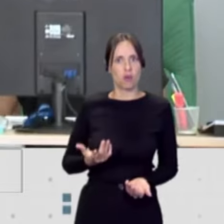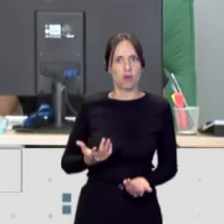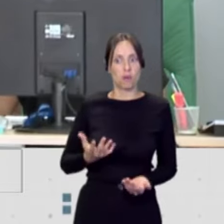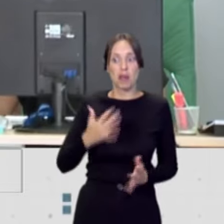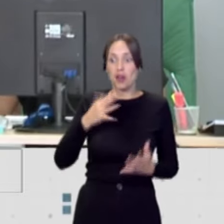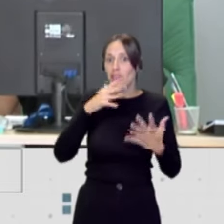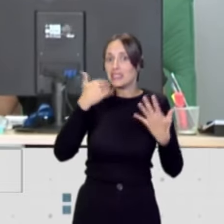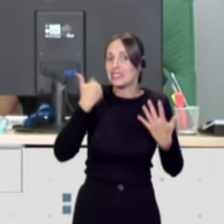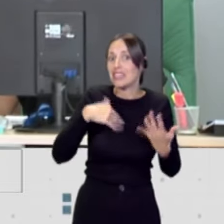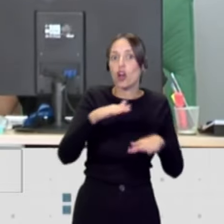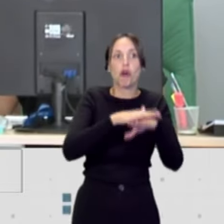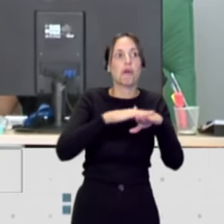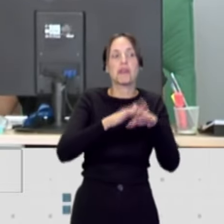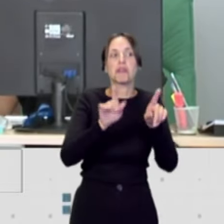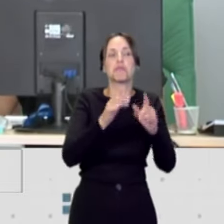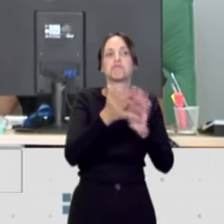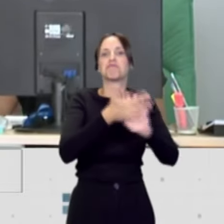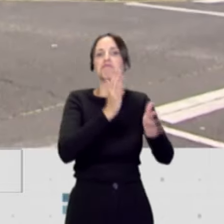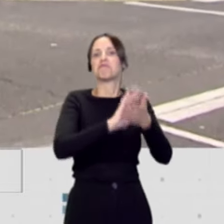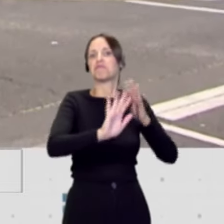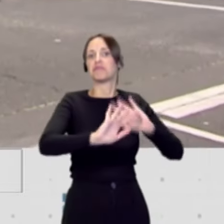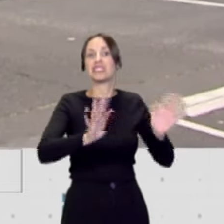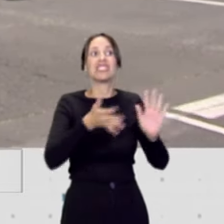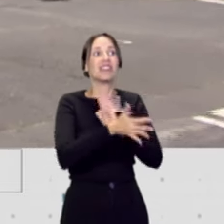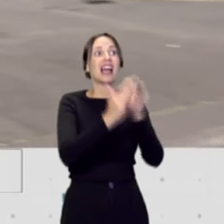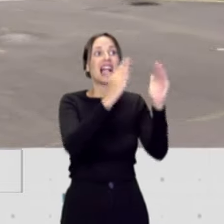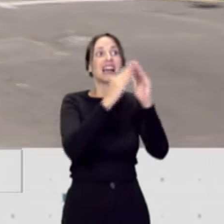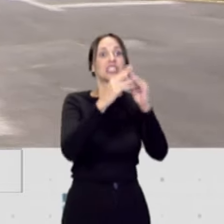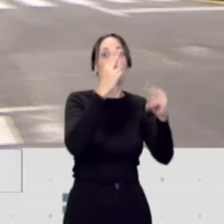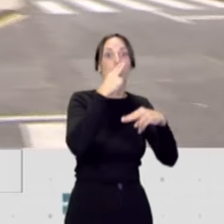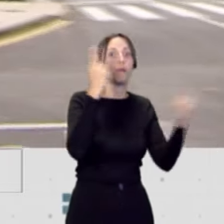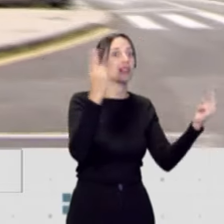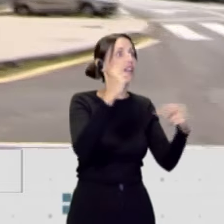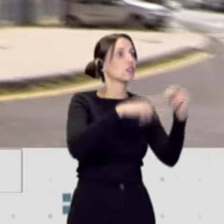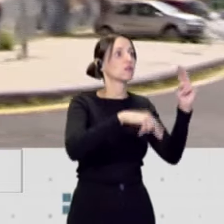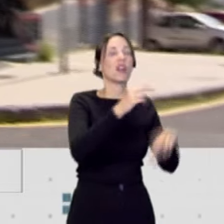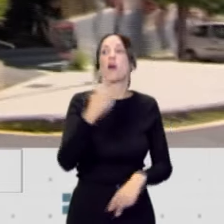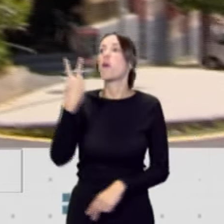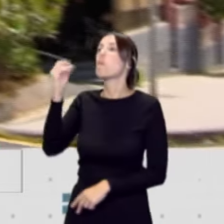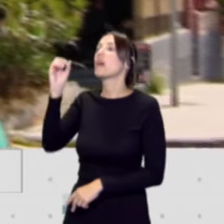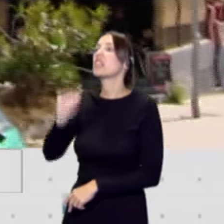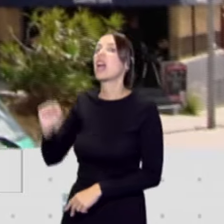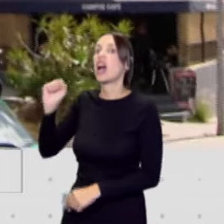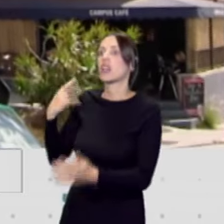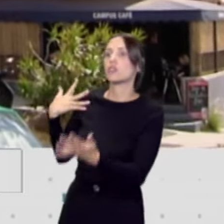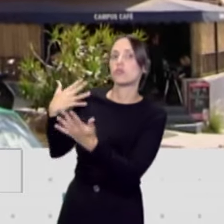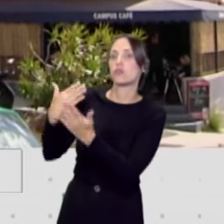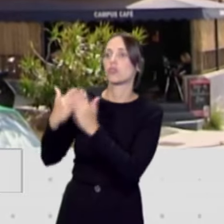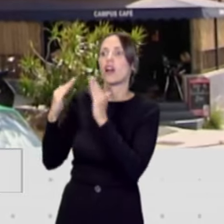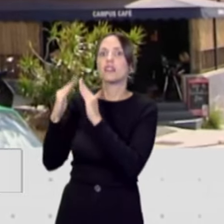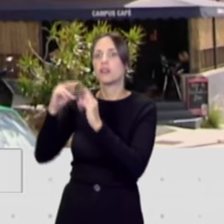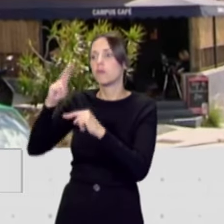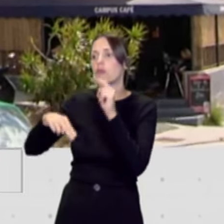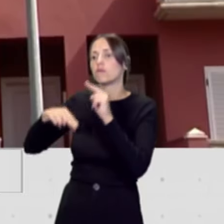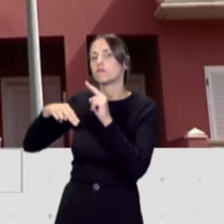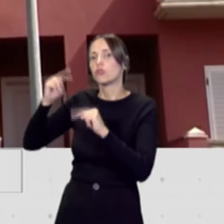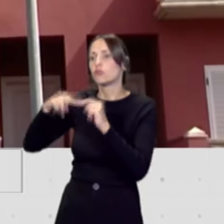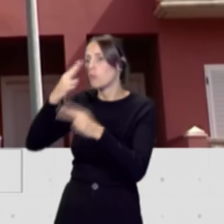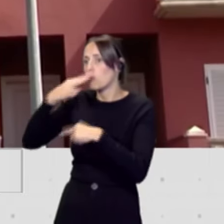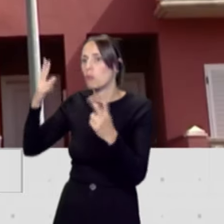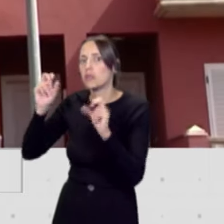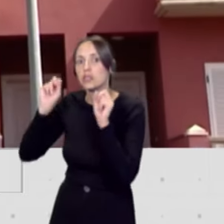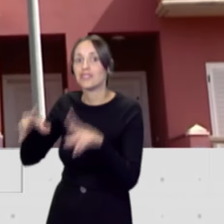desentendido de este asunto. No ha habido construcción de vivienda pública. 20 años que no se construye vivienda pública. Por eso digo, ¿no? Entonces tú tienes en este momento un montón de